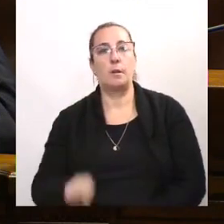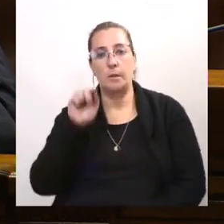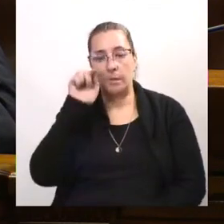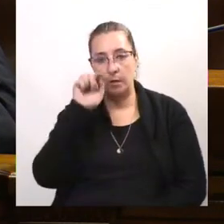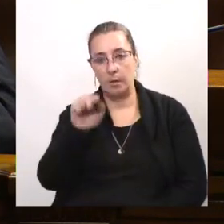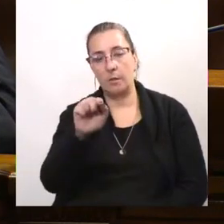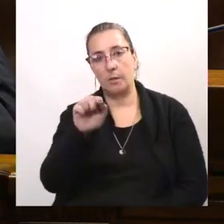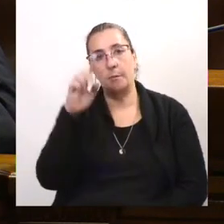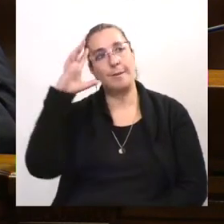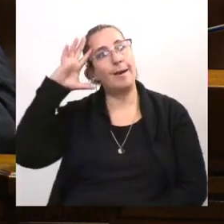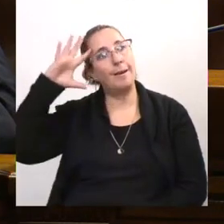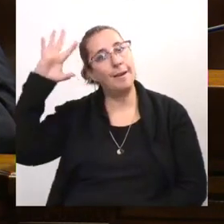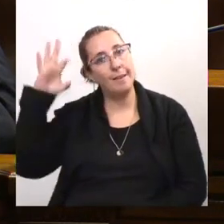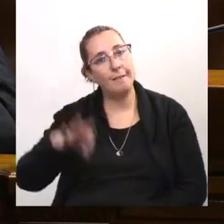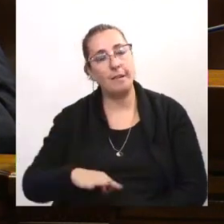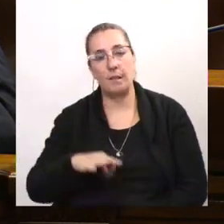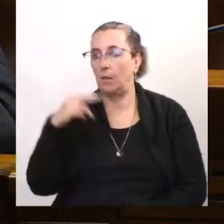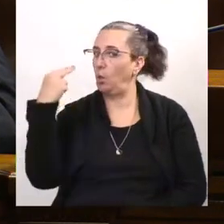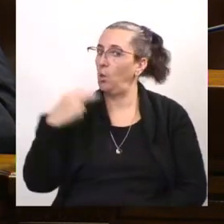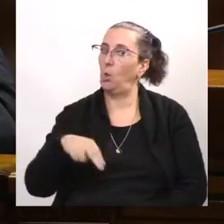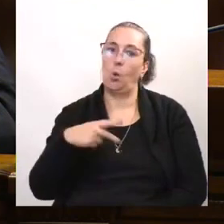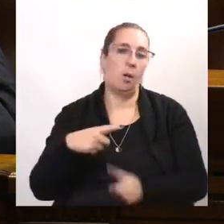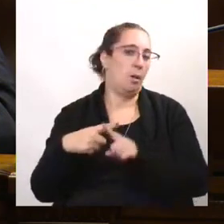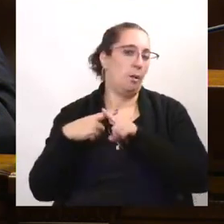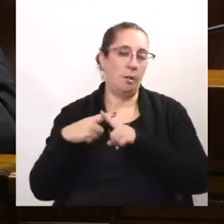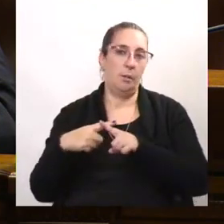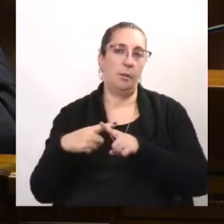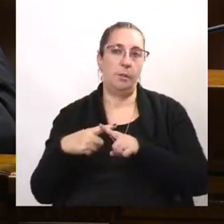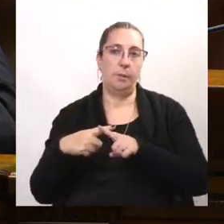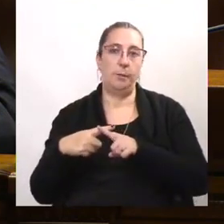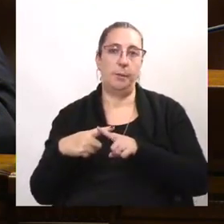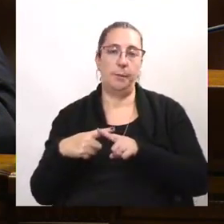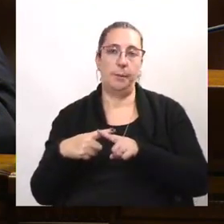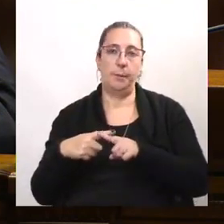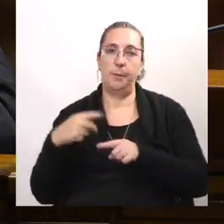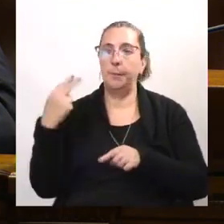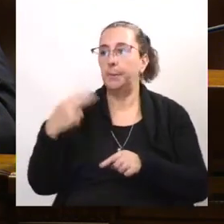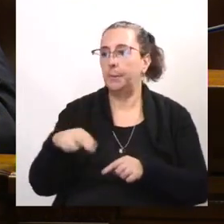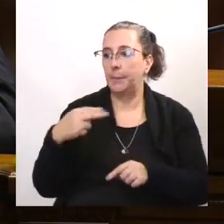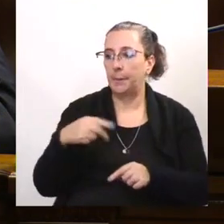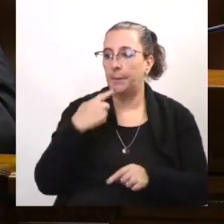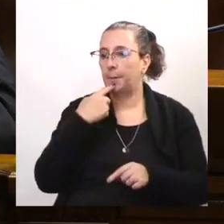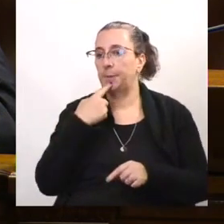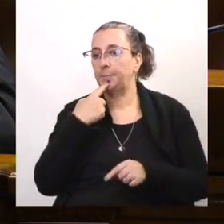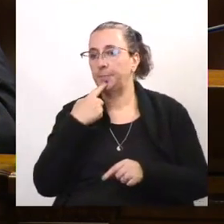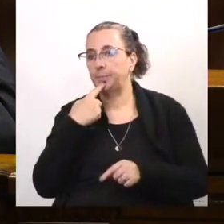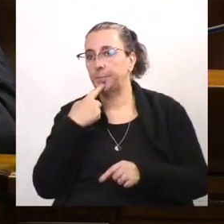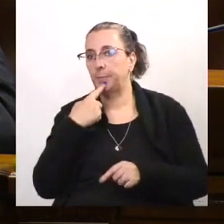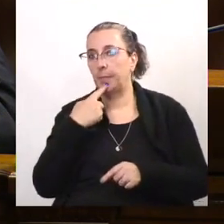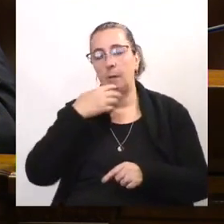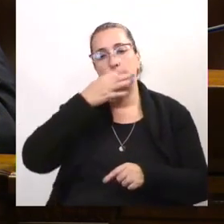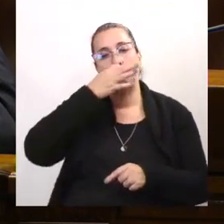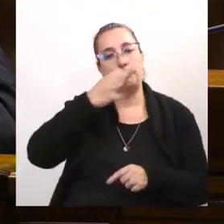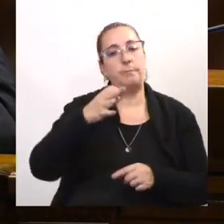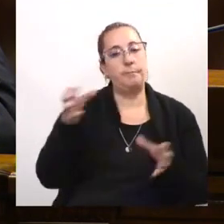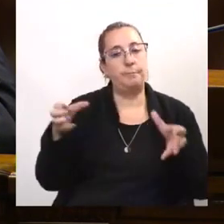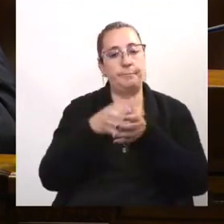la credibilidad y nunca discutida. Nunca se puso en duda la palabra de la Corte